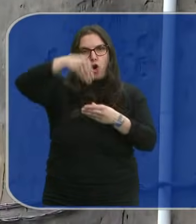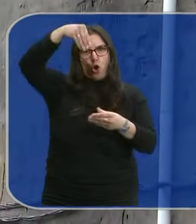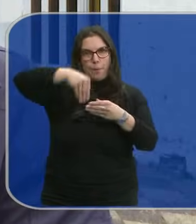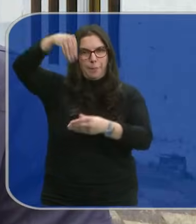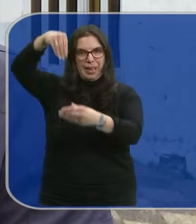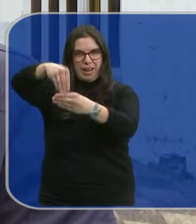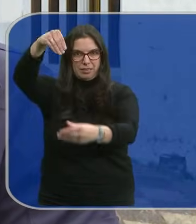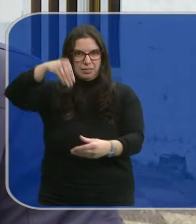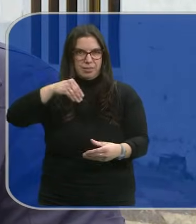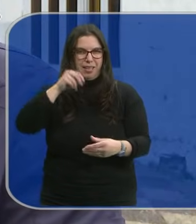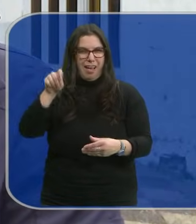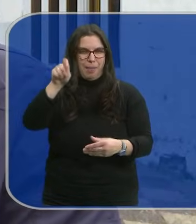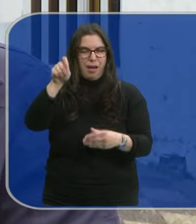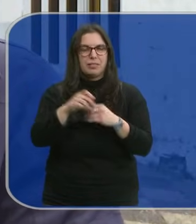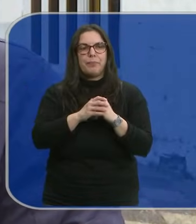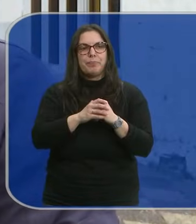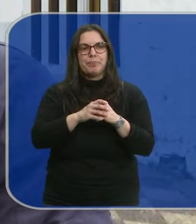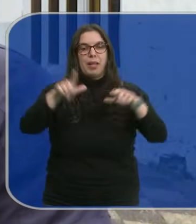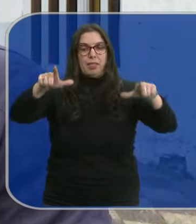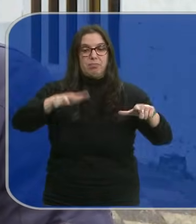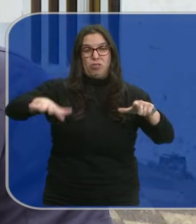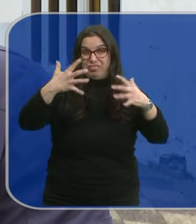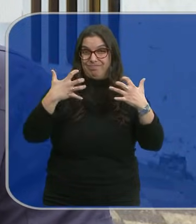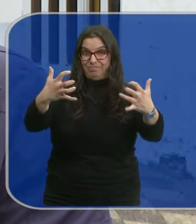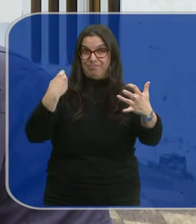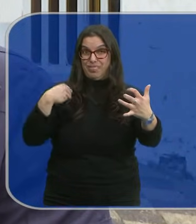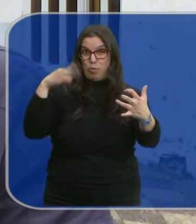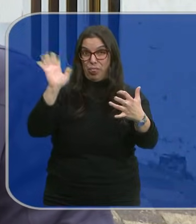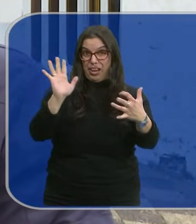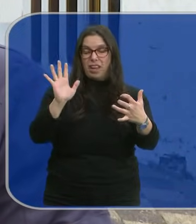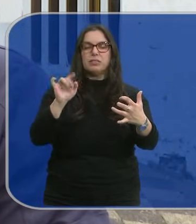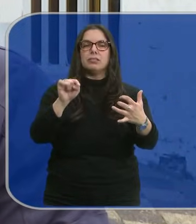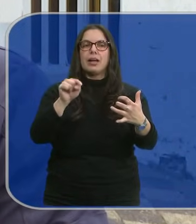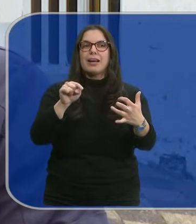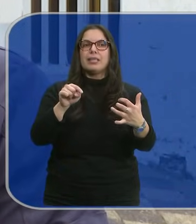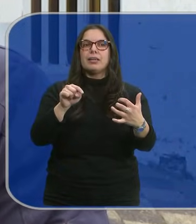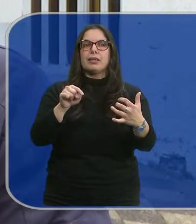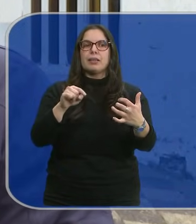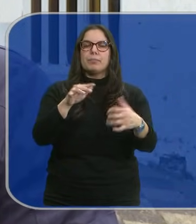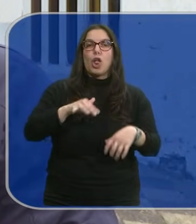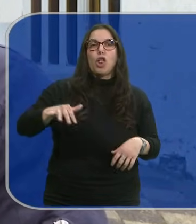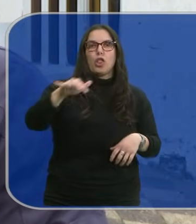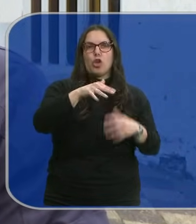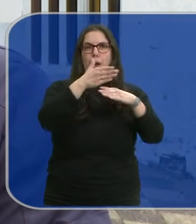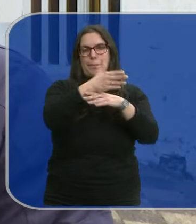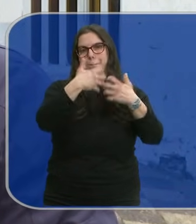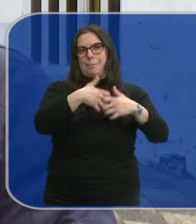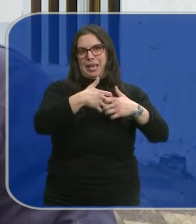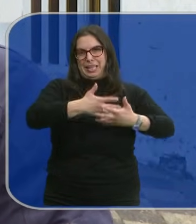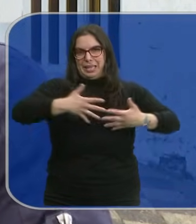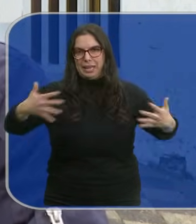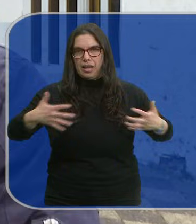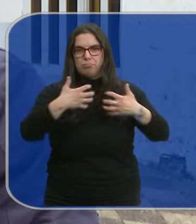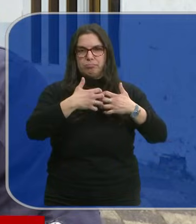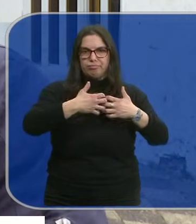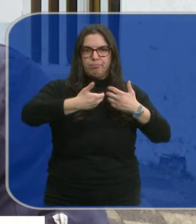La nave principal del cine, donde estaban las butacas, donde estaba la pantalla, es donde va la zona de la maquinaria, donde va el